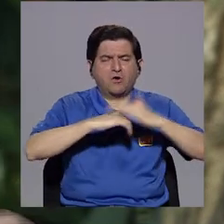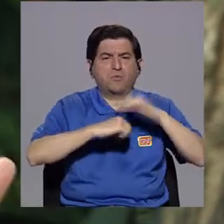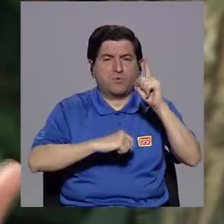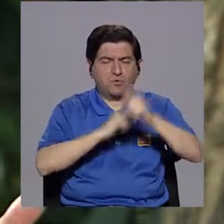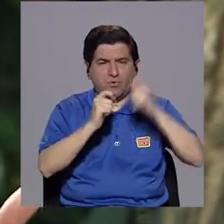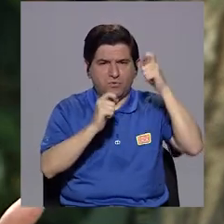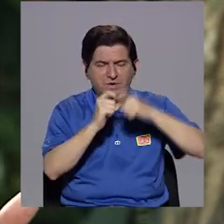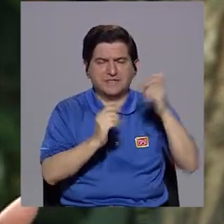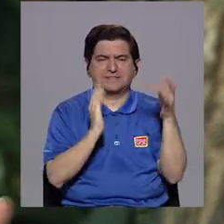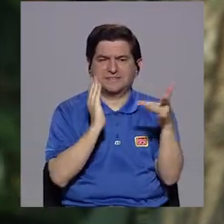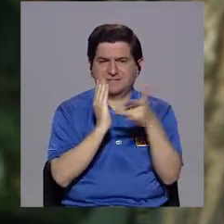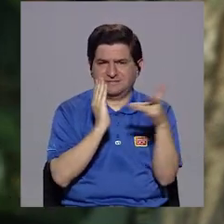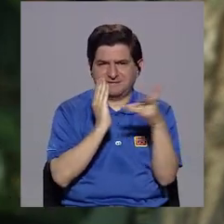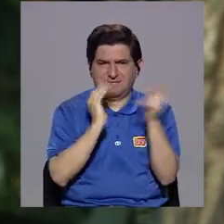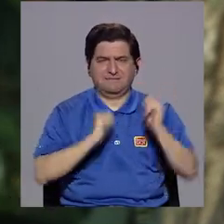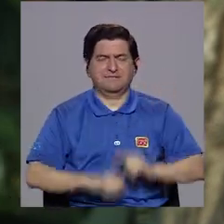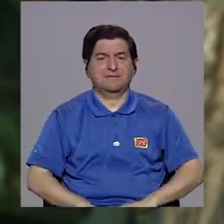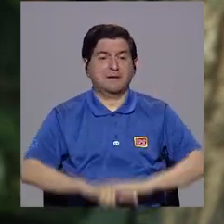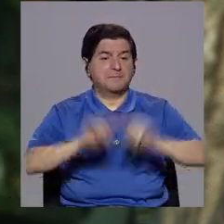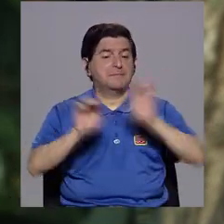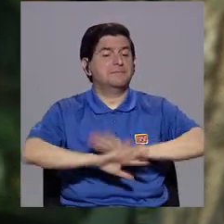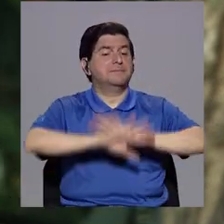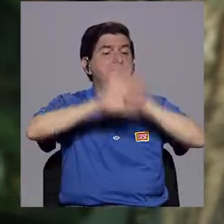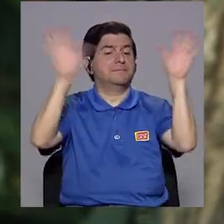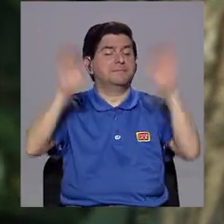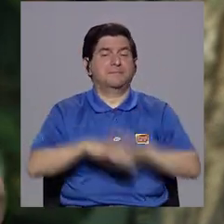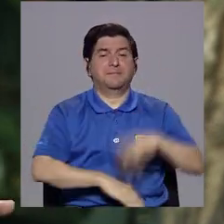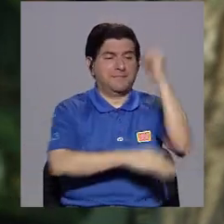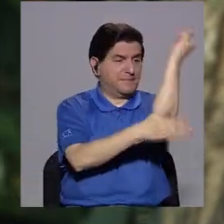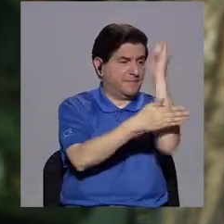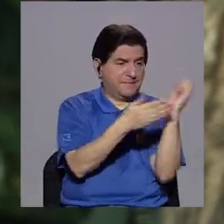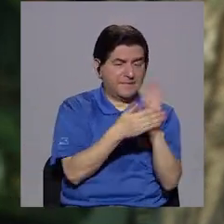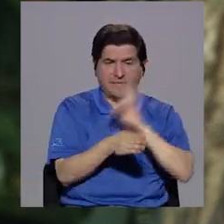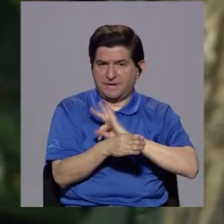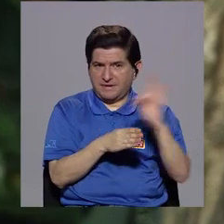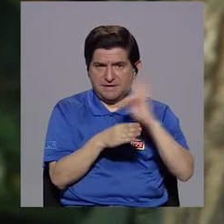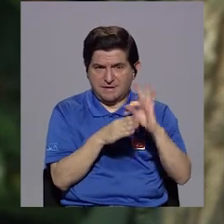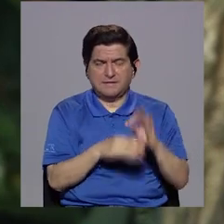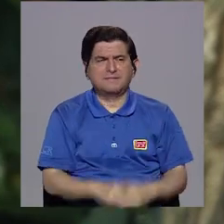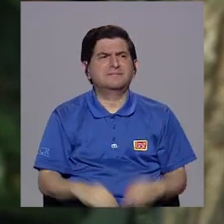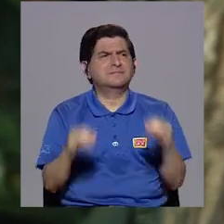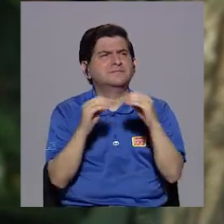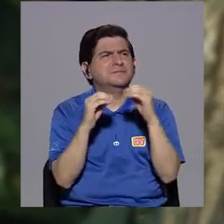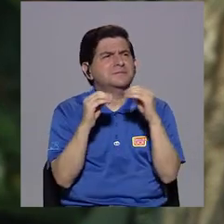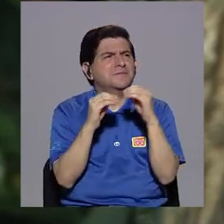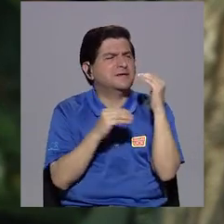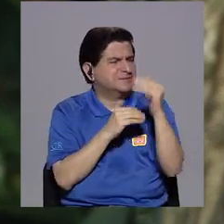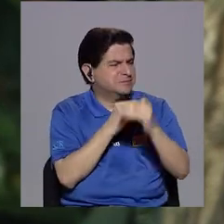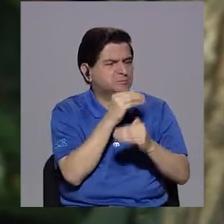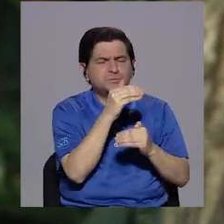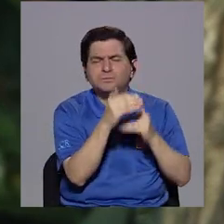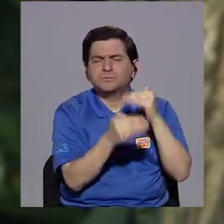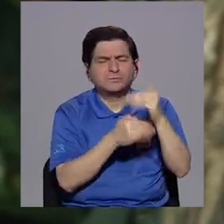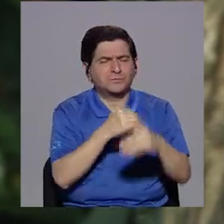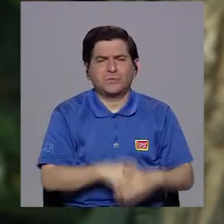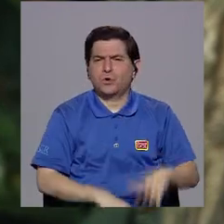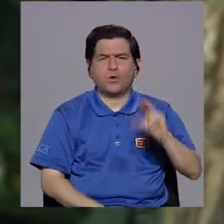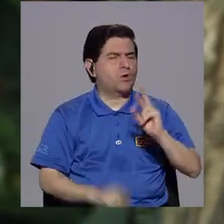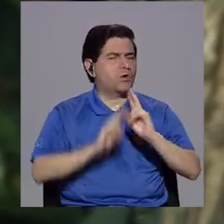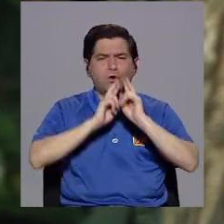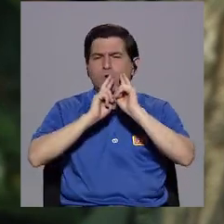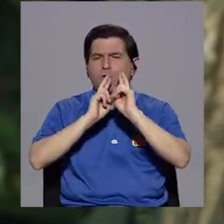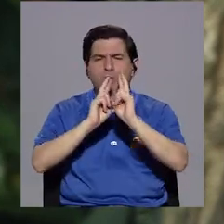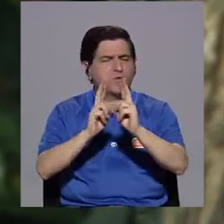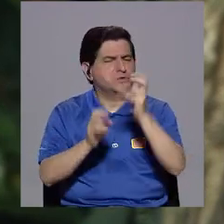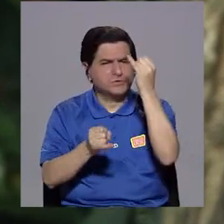con algún tipo de técnica. Sin embargo, hay que dejar claro que la arteterapia no pasa, es más el proceso, o sea, no pasa